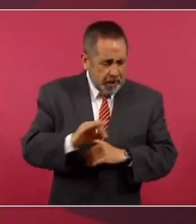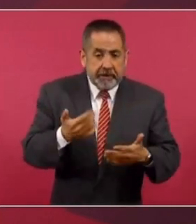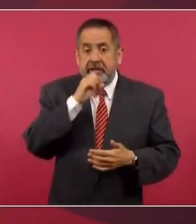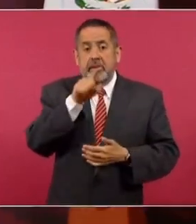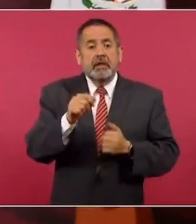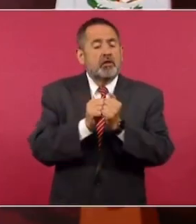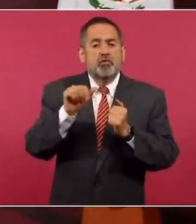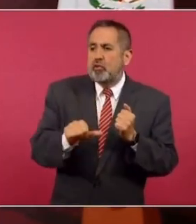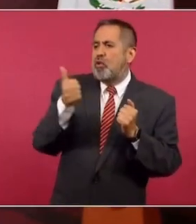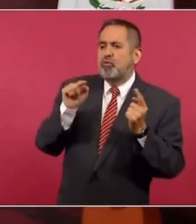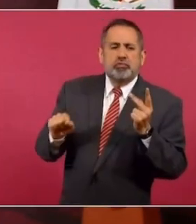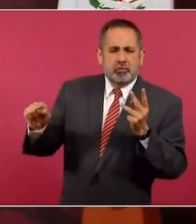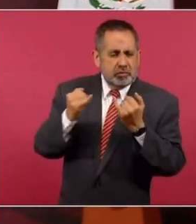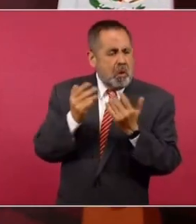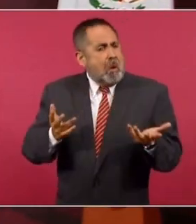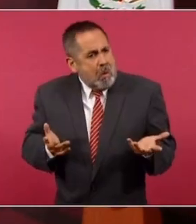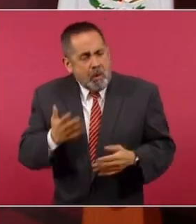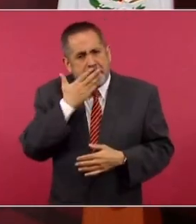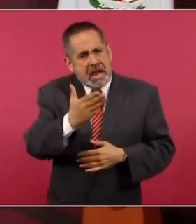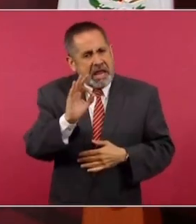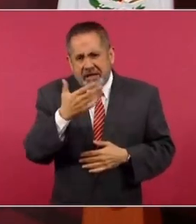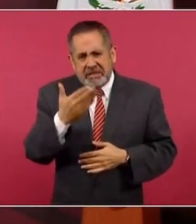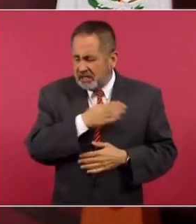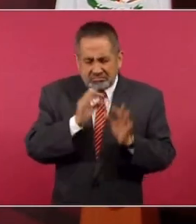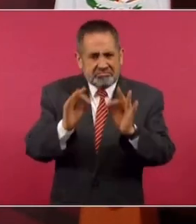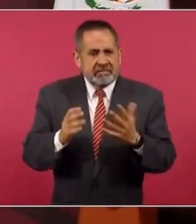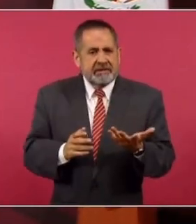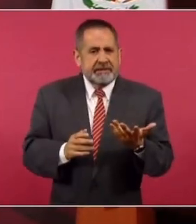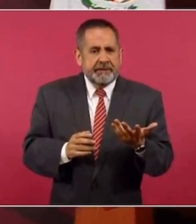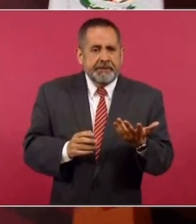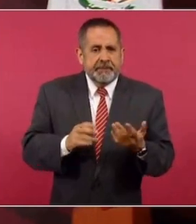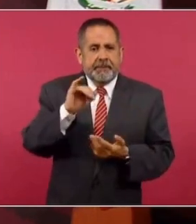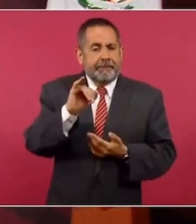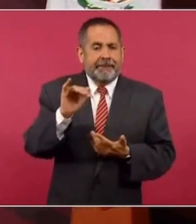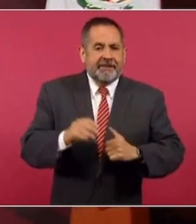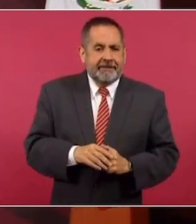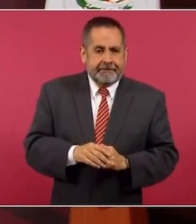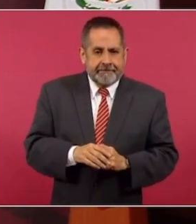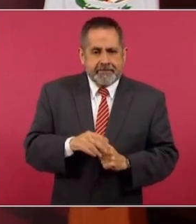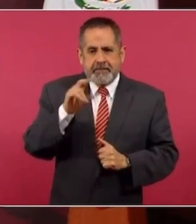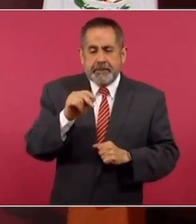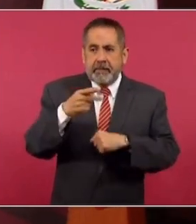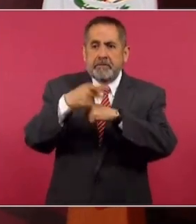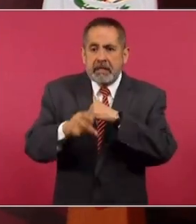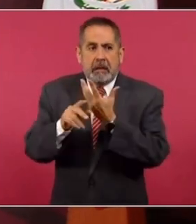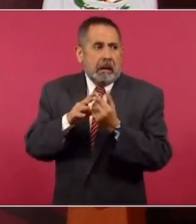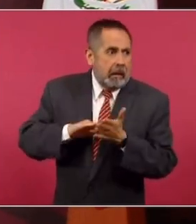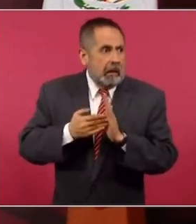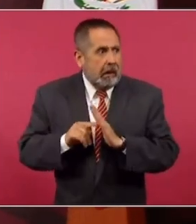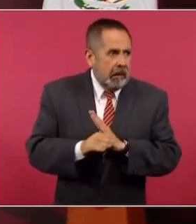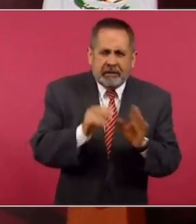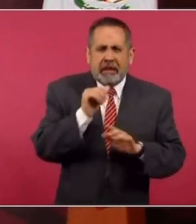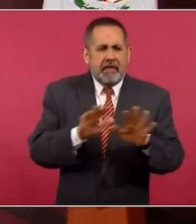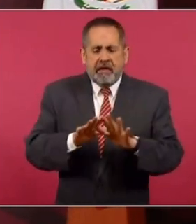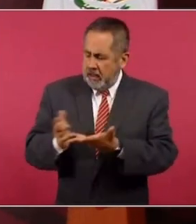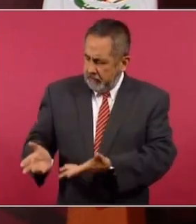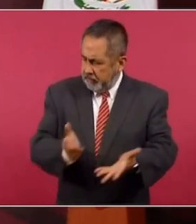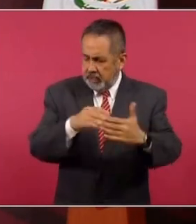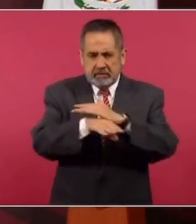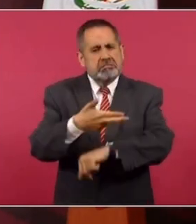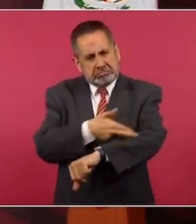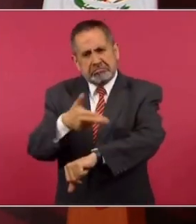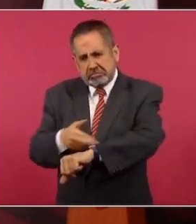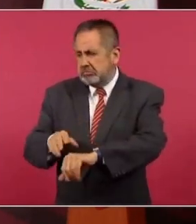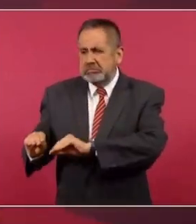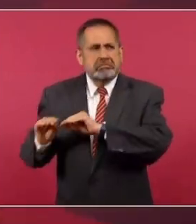mismo en otros casos. Sí. Entonces, eso está bien, porque además no se corren los riesgos de la travesía. Se pueden